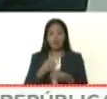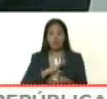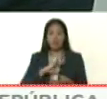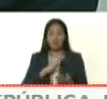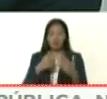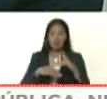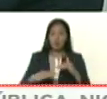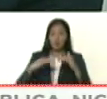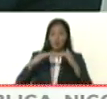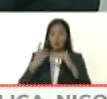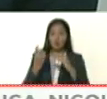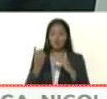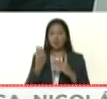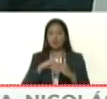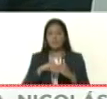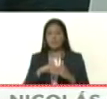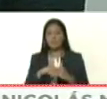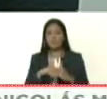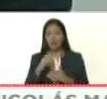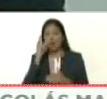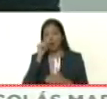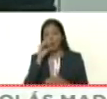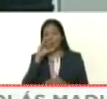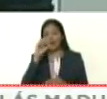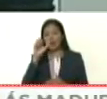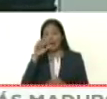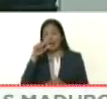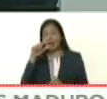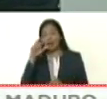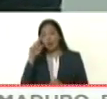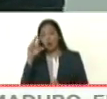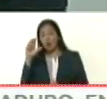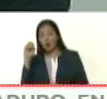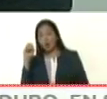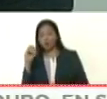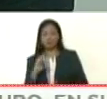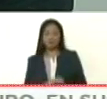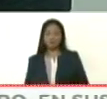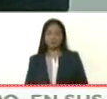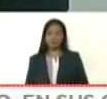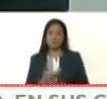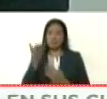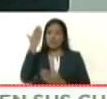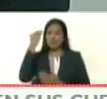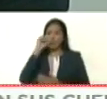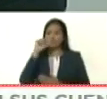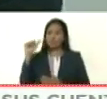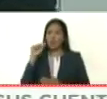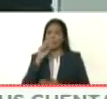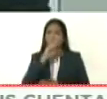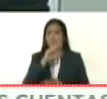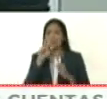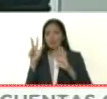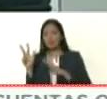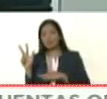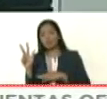contabilidad es el señor Carlos Vecchio. El pasado sábado 23 de marzo, a raíz